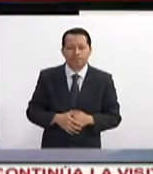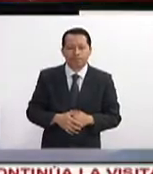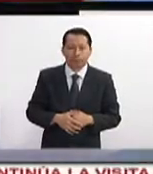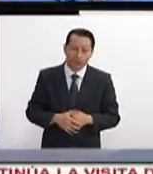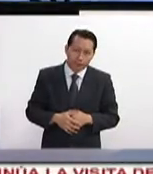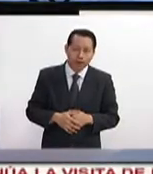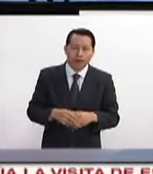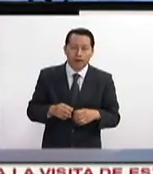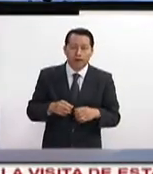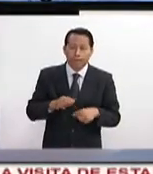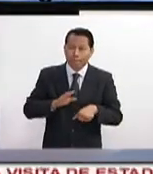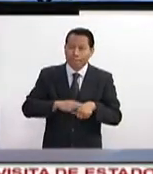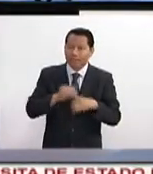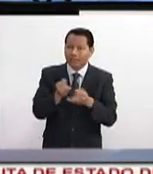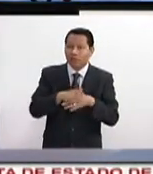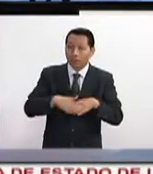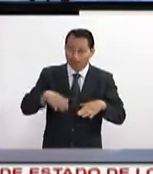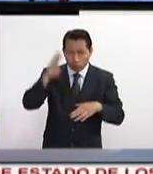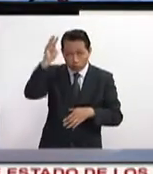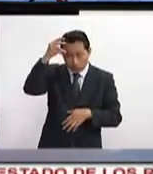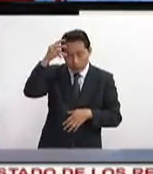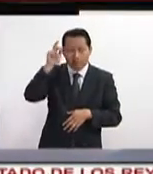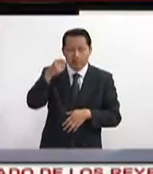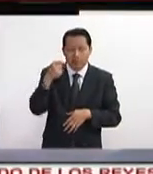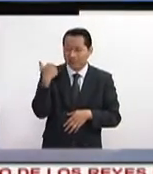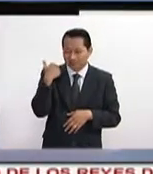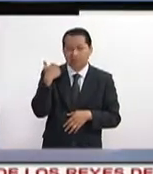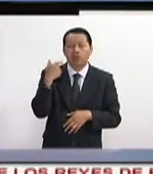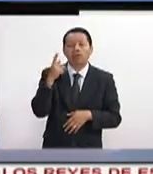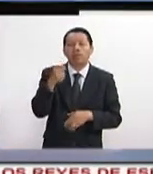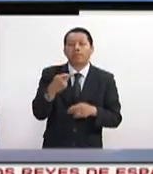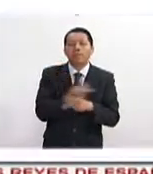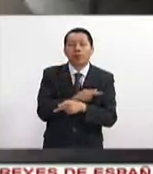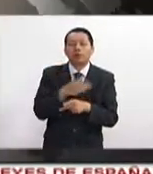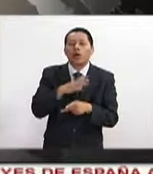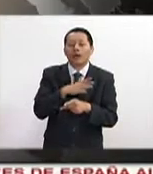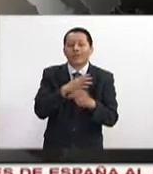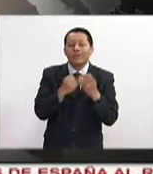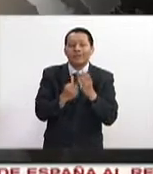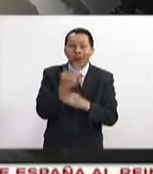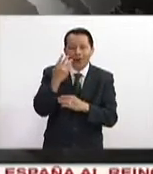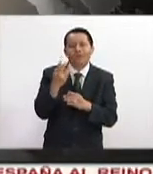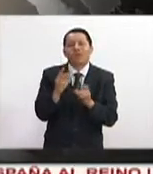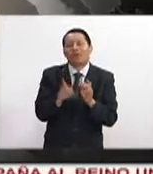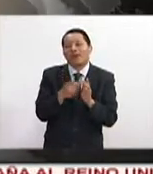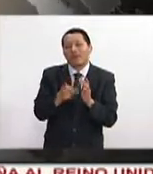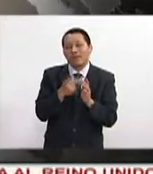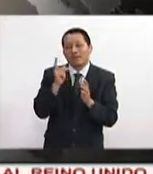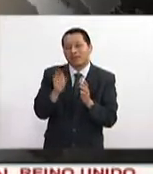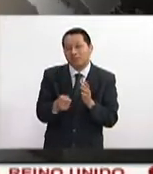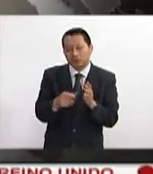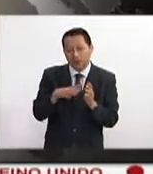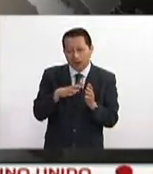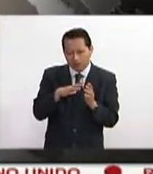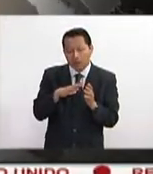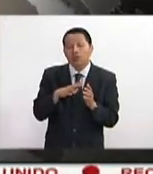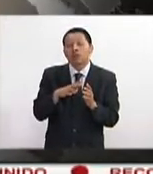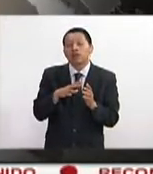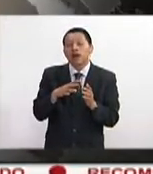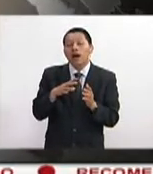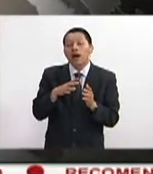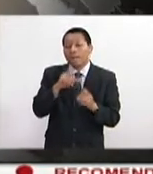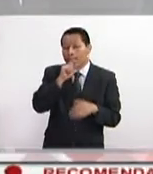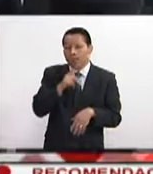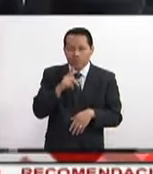Por supuesto, más información sobre Donald Trump. Hace unas horas protagonizó una nueva polémica. La polémica involucra a la primera